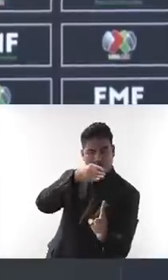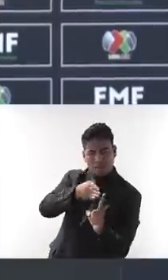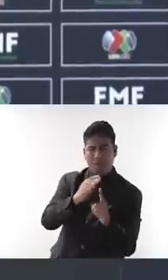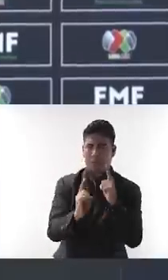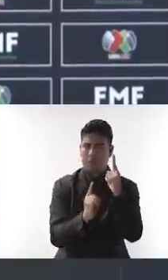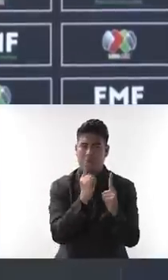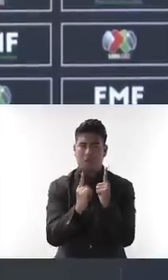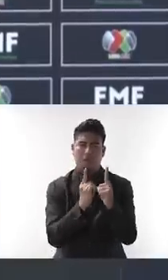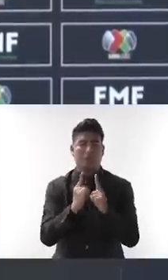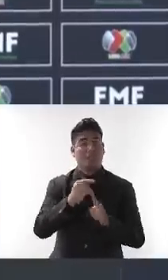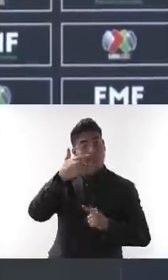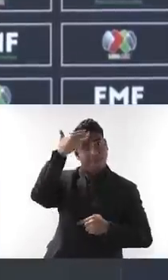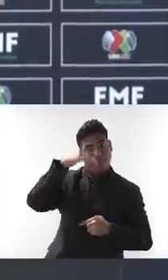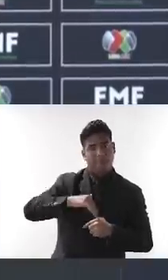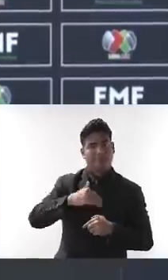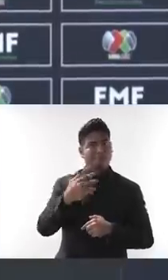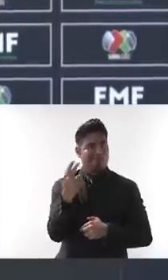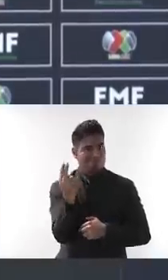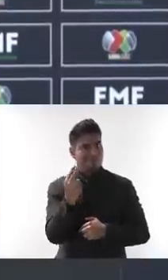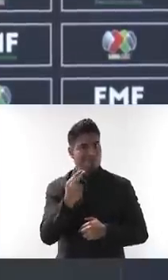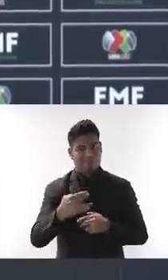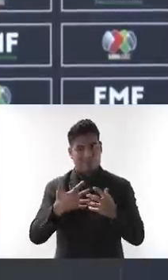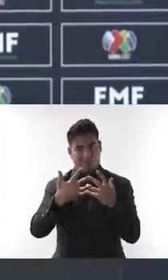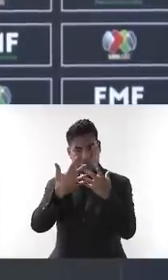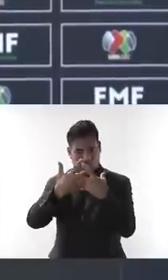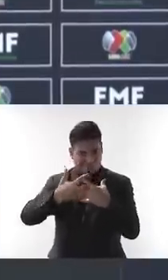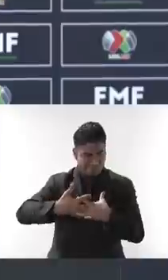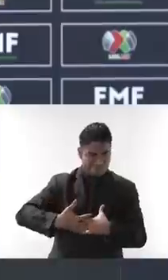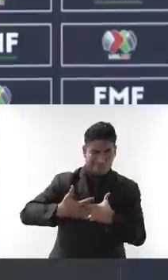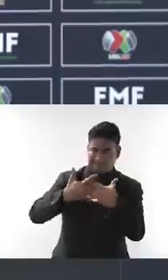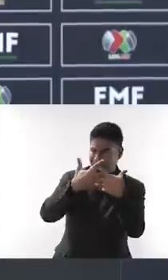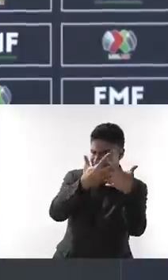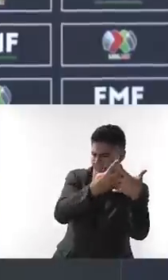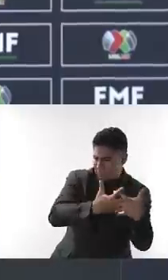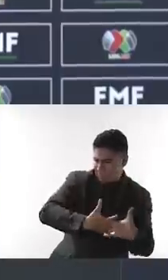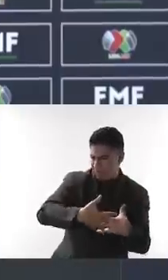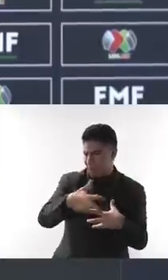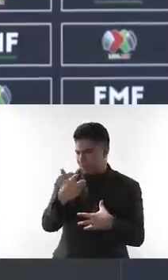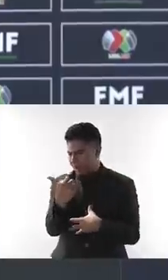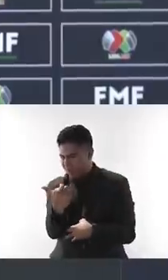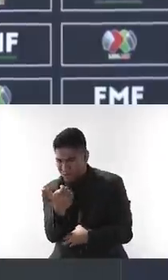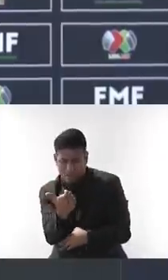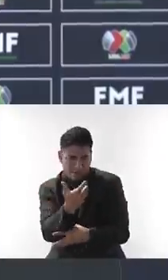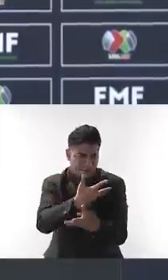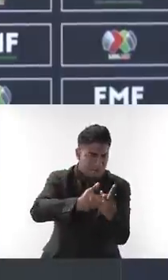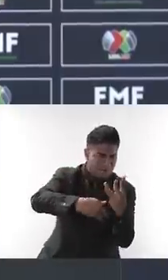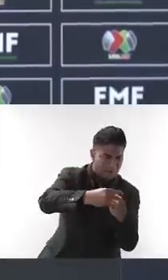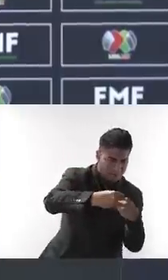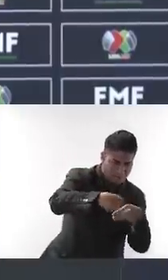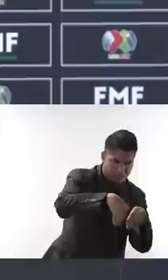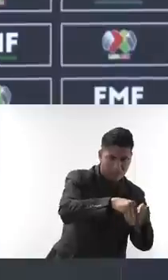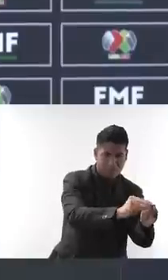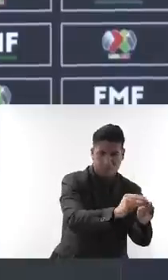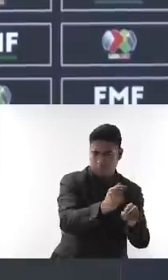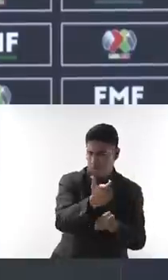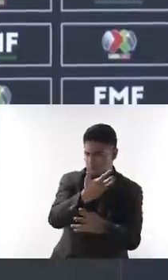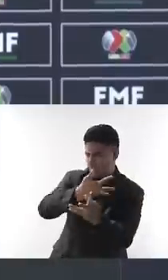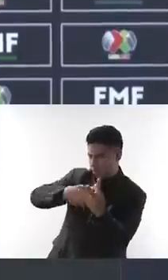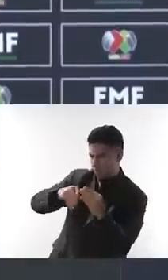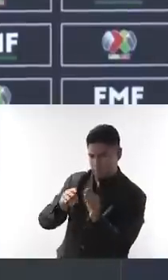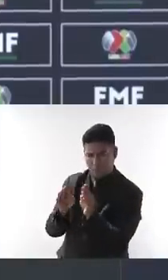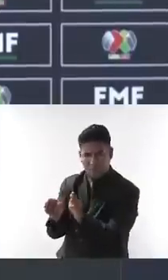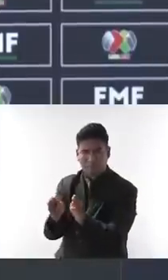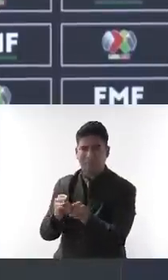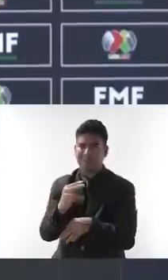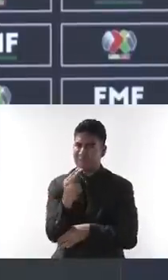demanda. Y la otra es, tenemos que quitarnos esa barrera de salida de los pasaportes, porque esa